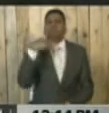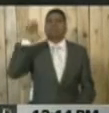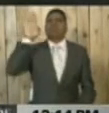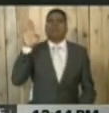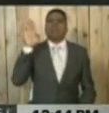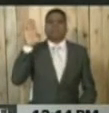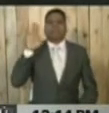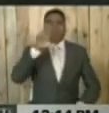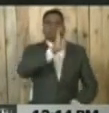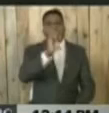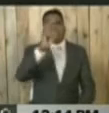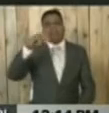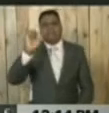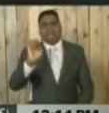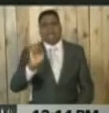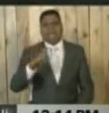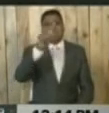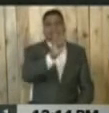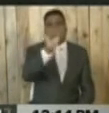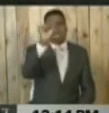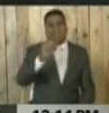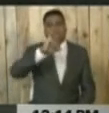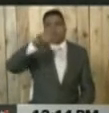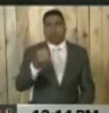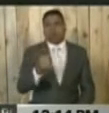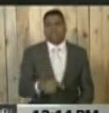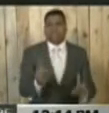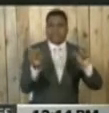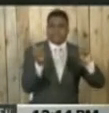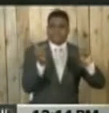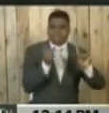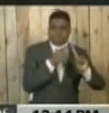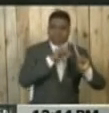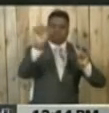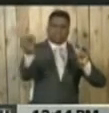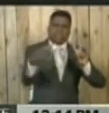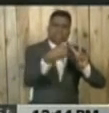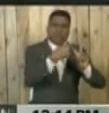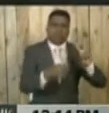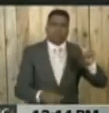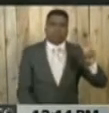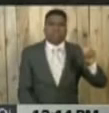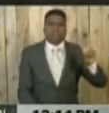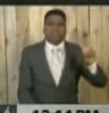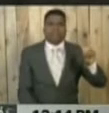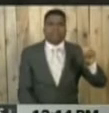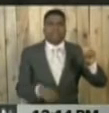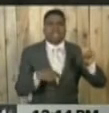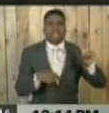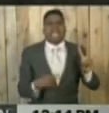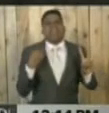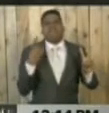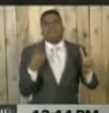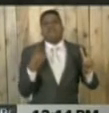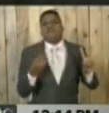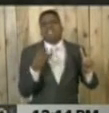el Tribunal Supremo de Justicia. Esa es la primera ilegalidad. La segunda es que la sesión se produjo sin el quórum